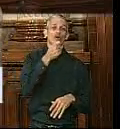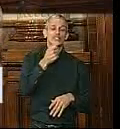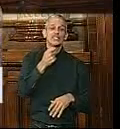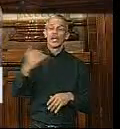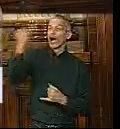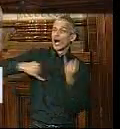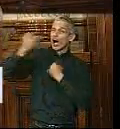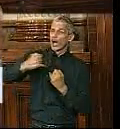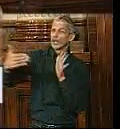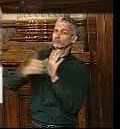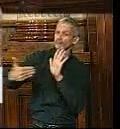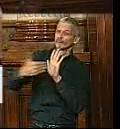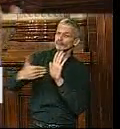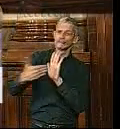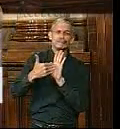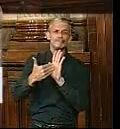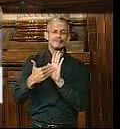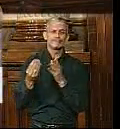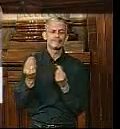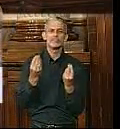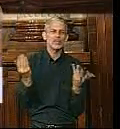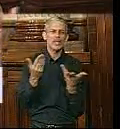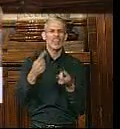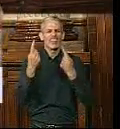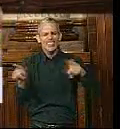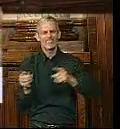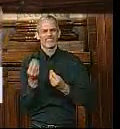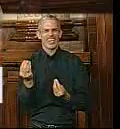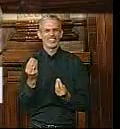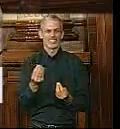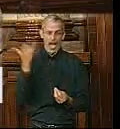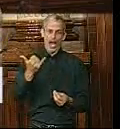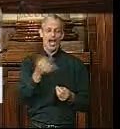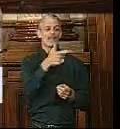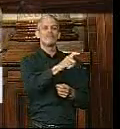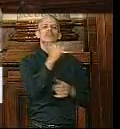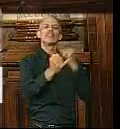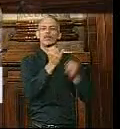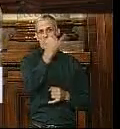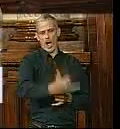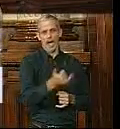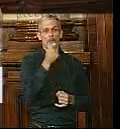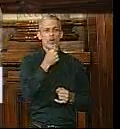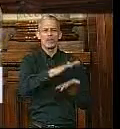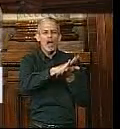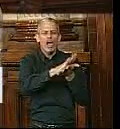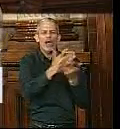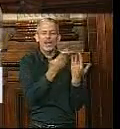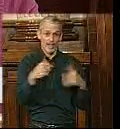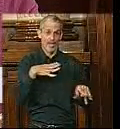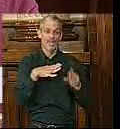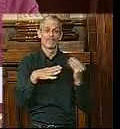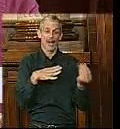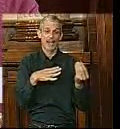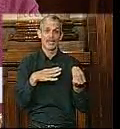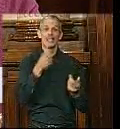¿Cómo se nota? ¿Qué impacto produce este trabajo? ¿Qué diferencia deja videolibros. Si no existiera, ¿qué faltaría? Si no